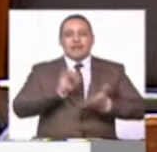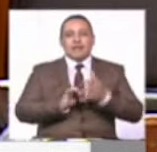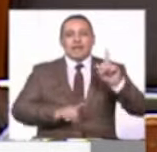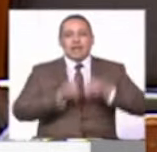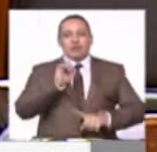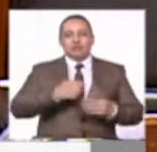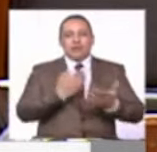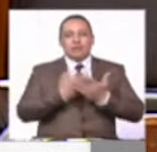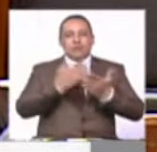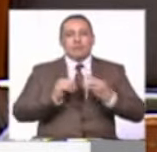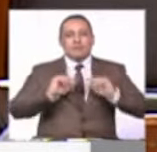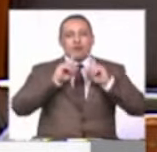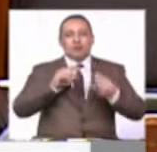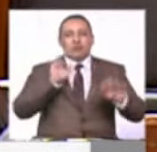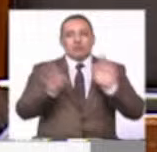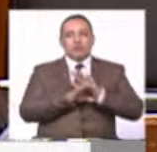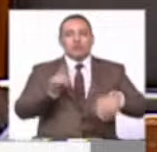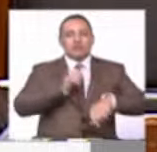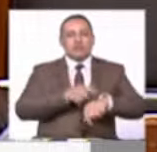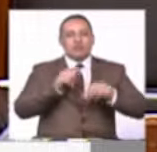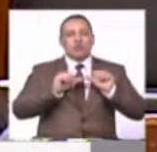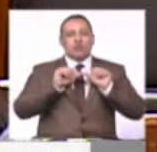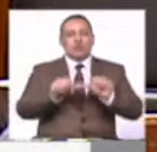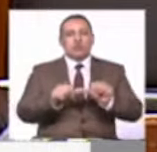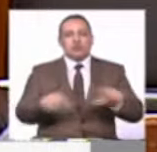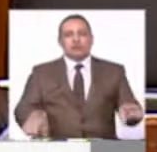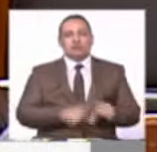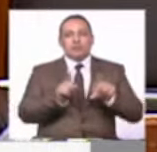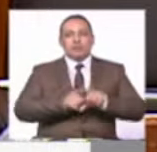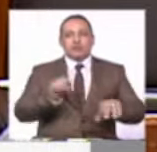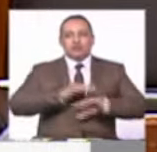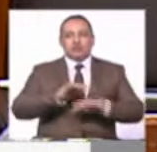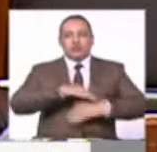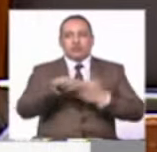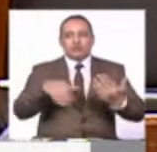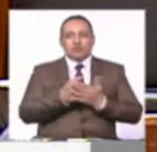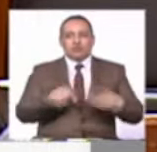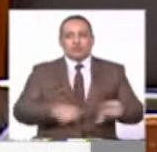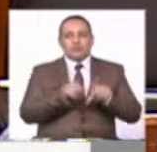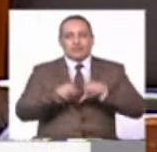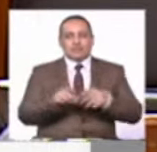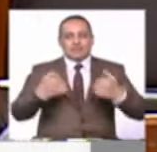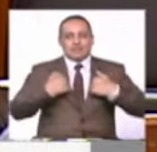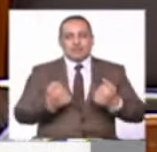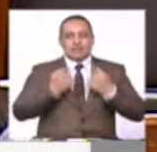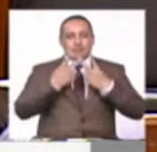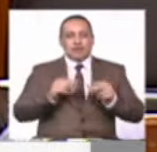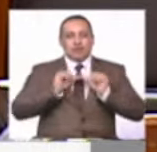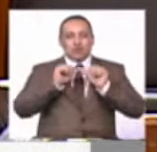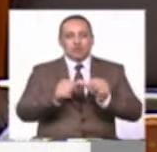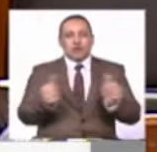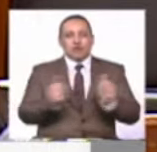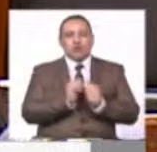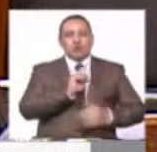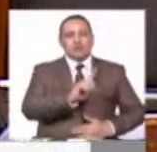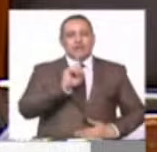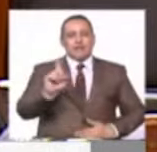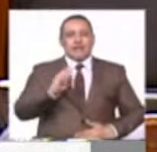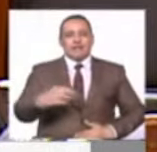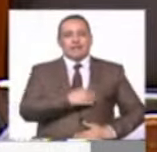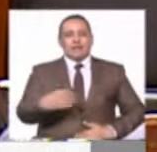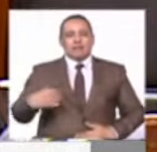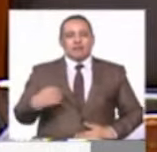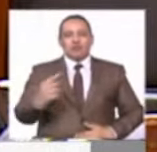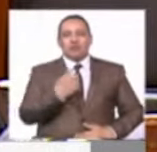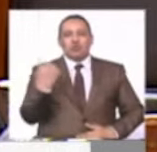vinculación sobre el periodo de permanencia al respecto debemos tener presente que cada miembro de la junta